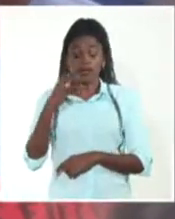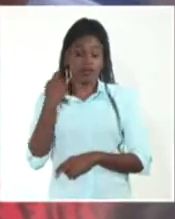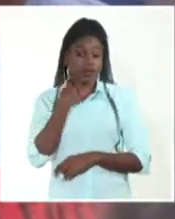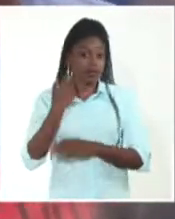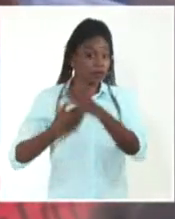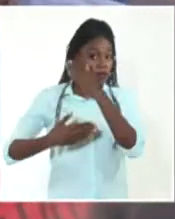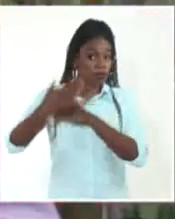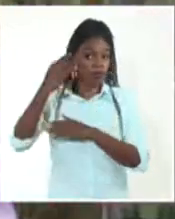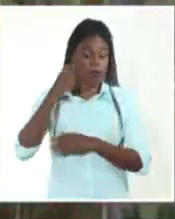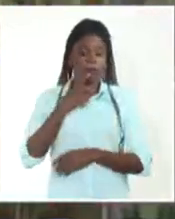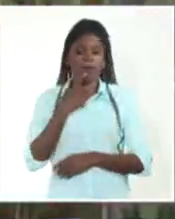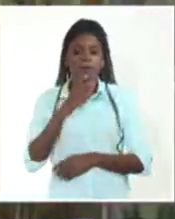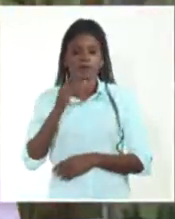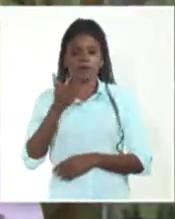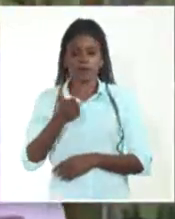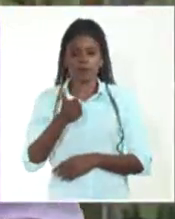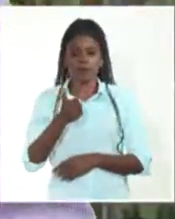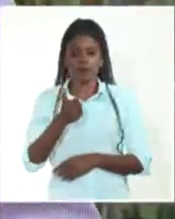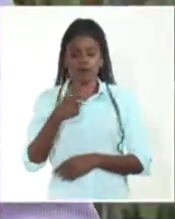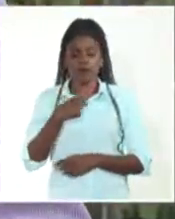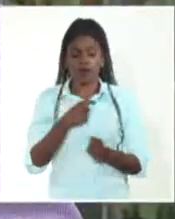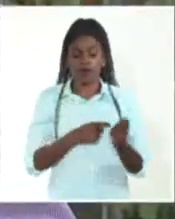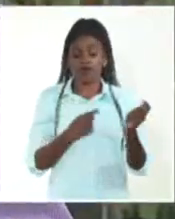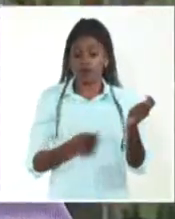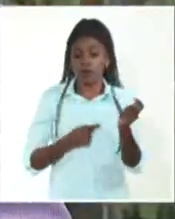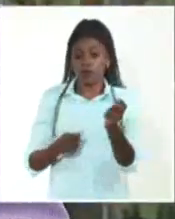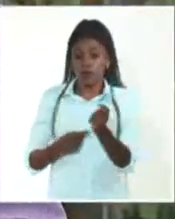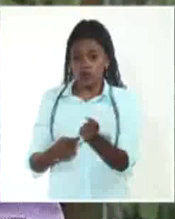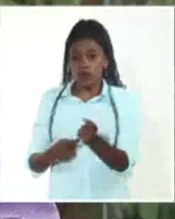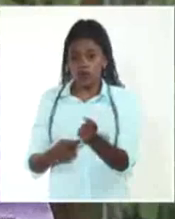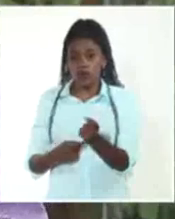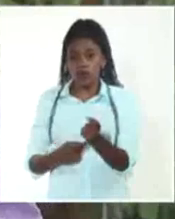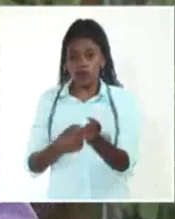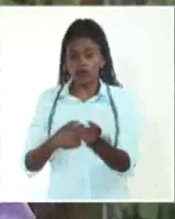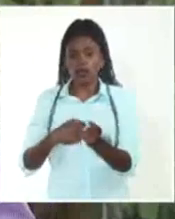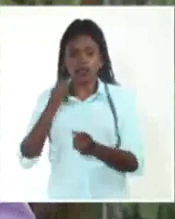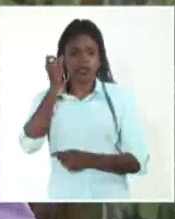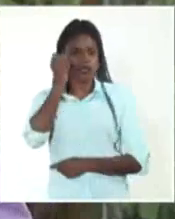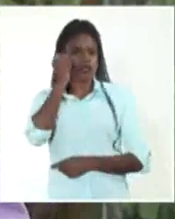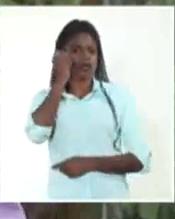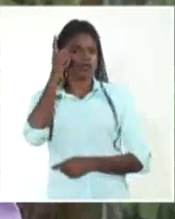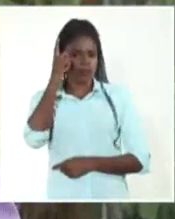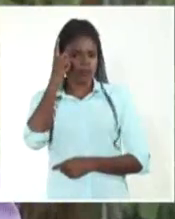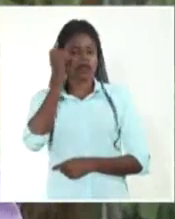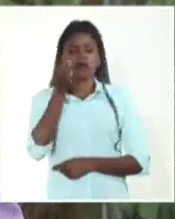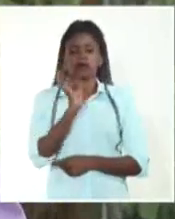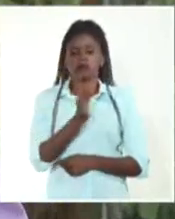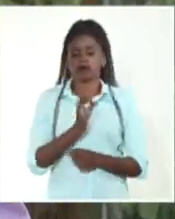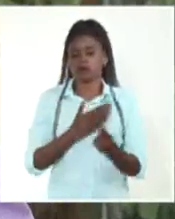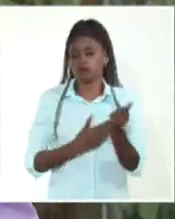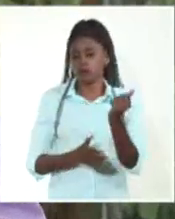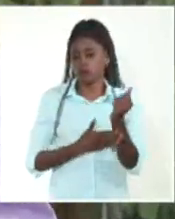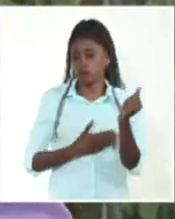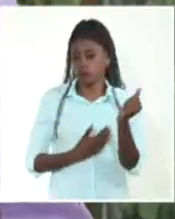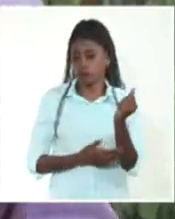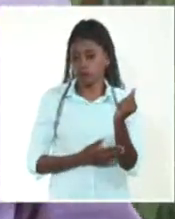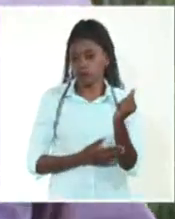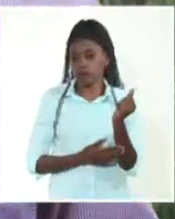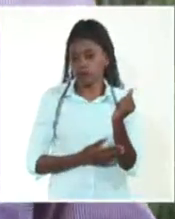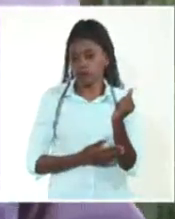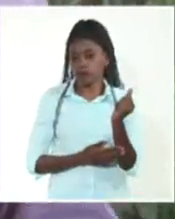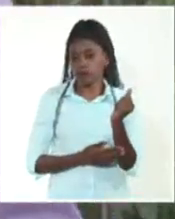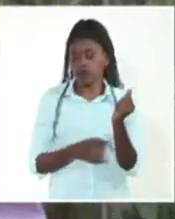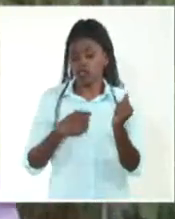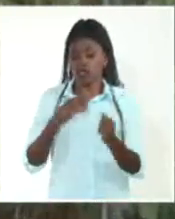su mejor expresión. Es luchar con audacia, inteligencia y realismo. Es